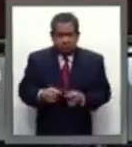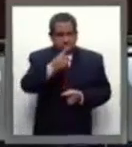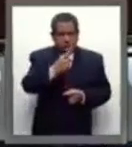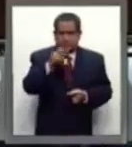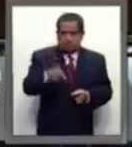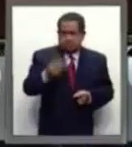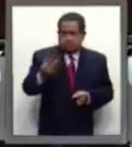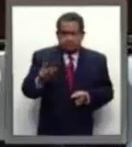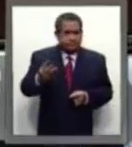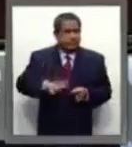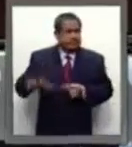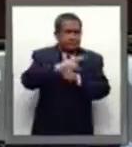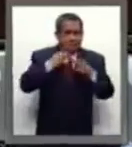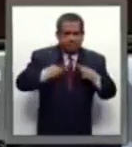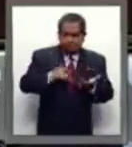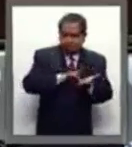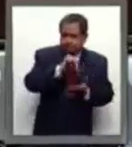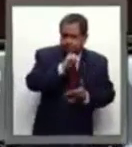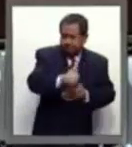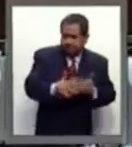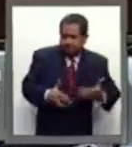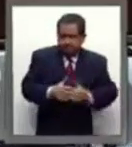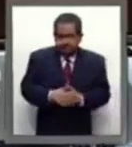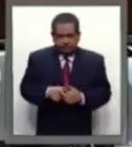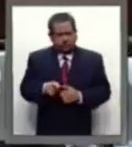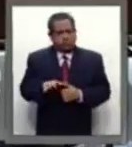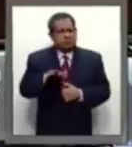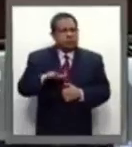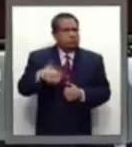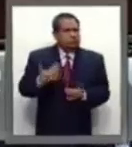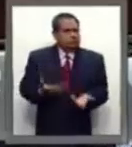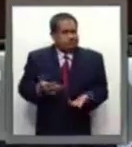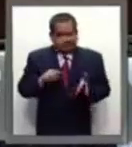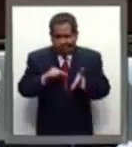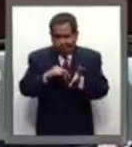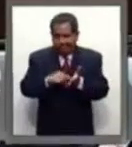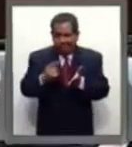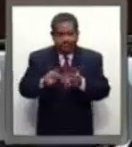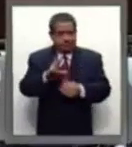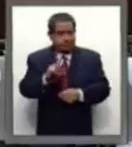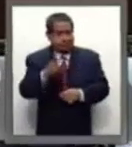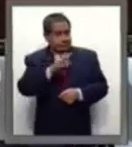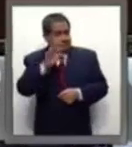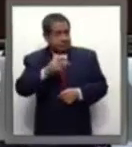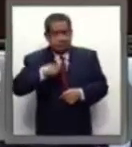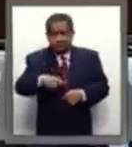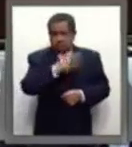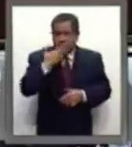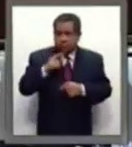de la población del país. Este artículo deja en estado de indefensión el 33% de la